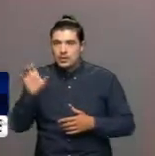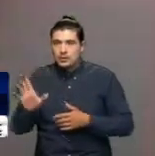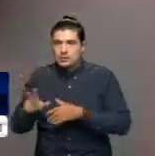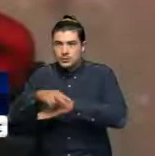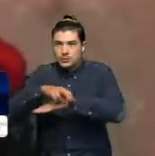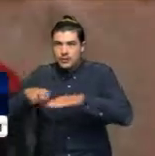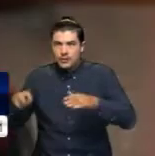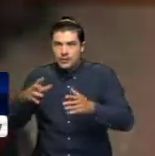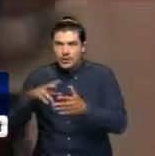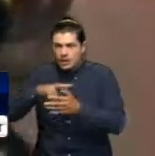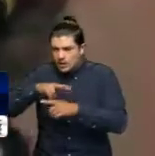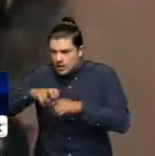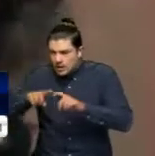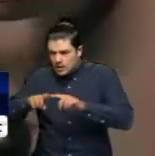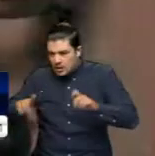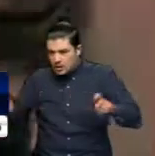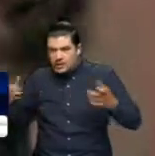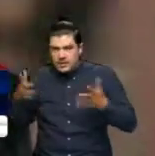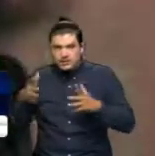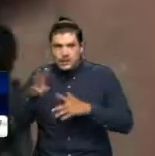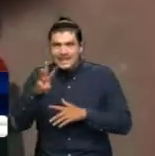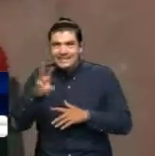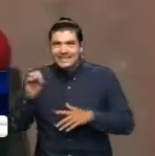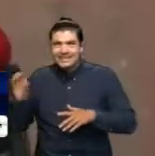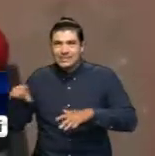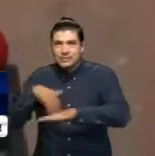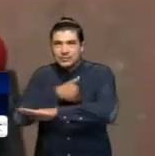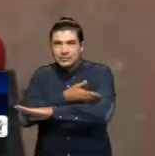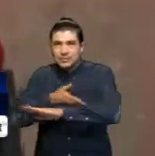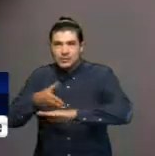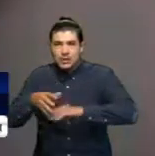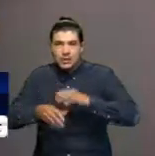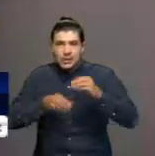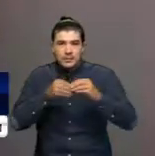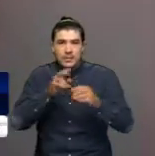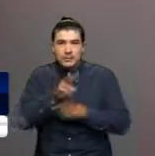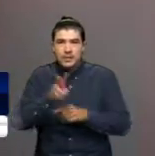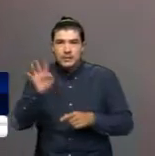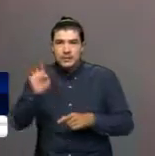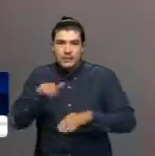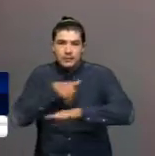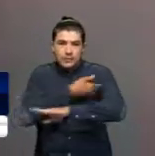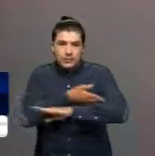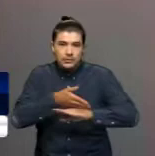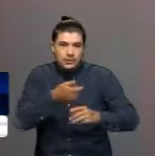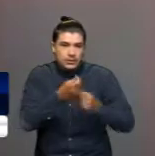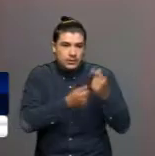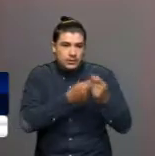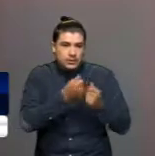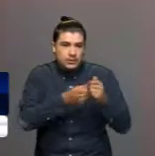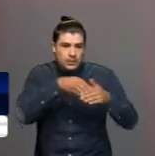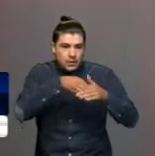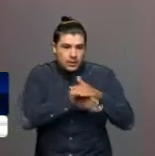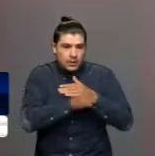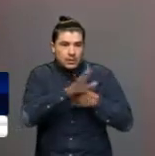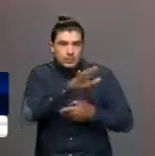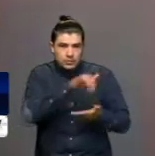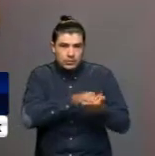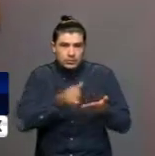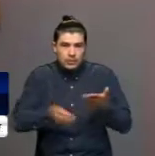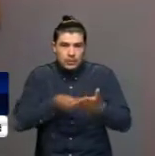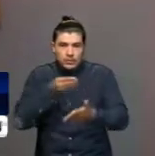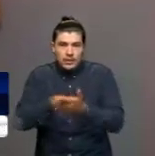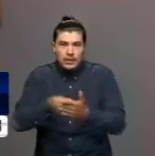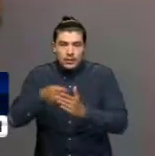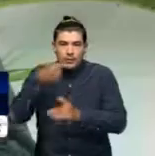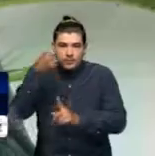a la fuerza equipos por 300 millones de pesos y 29 millones de pesos en efectivo que estaban destinados para el pago de la nómina